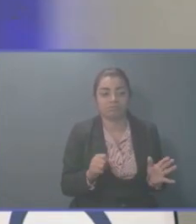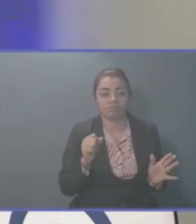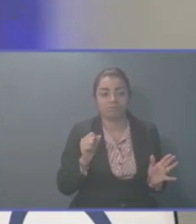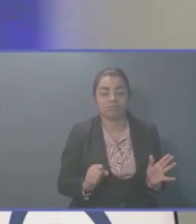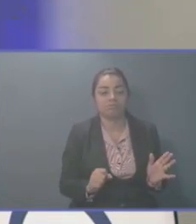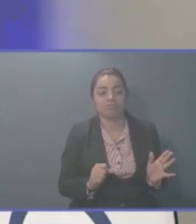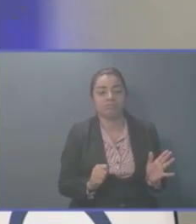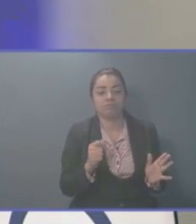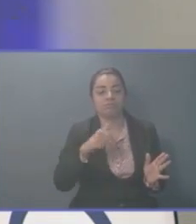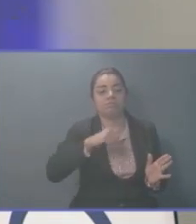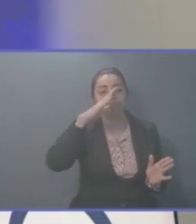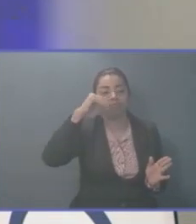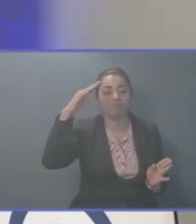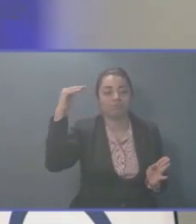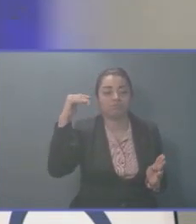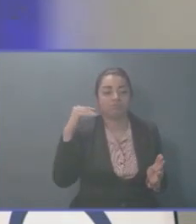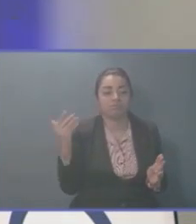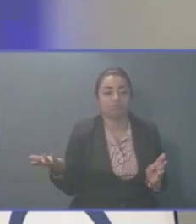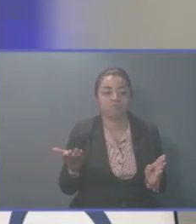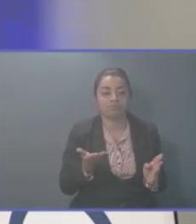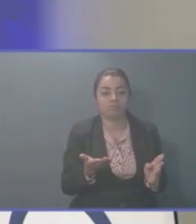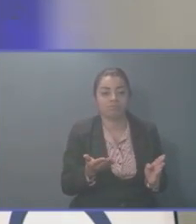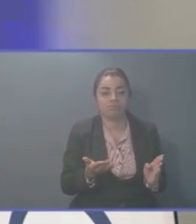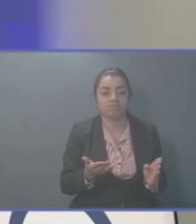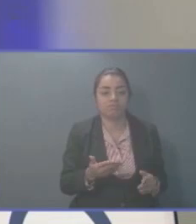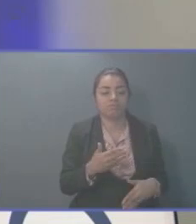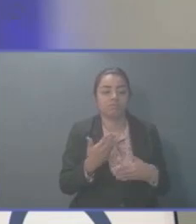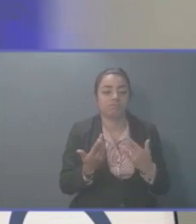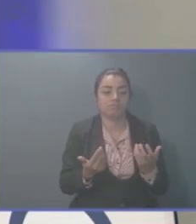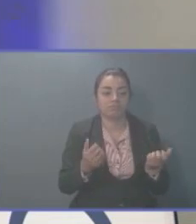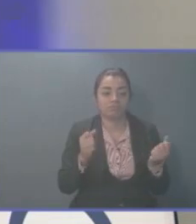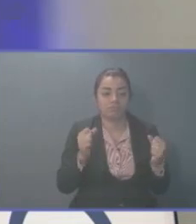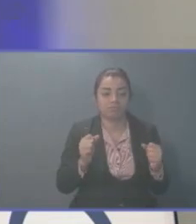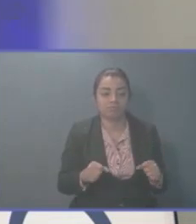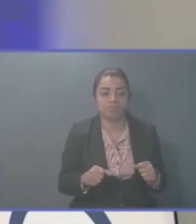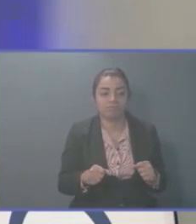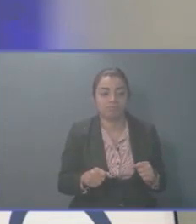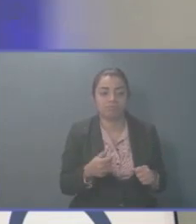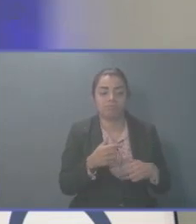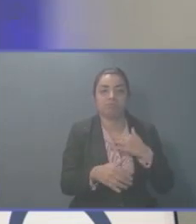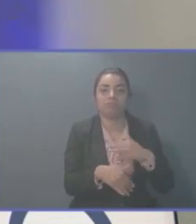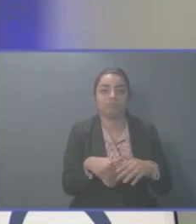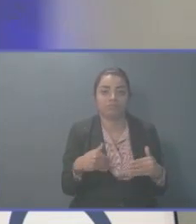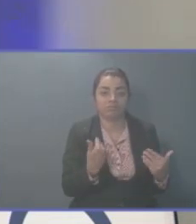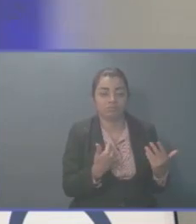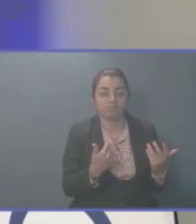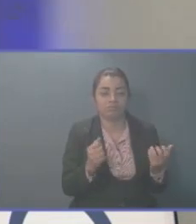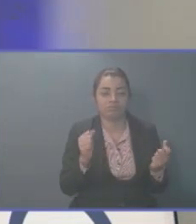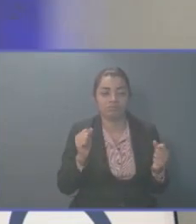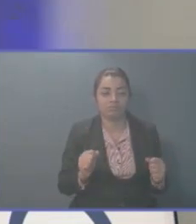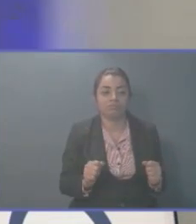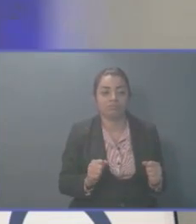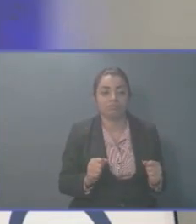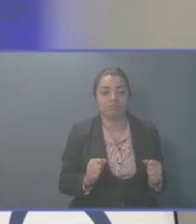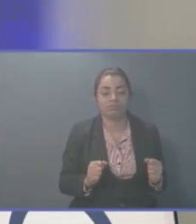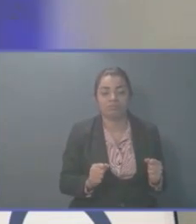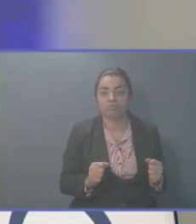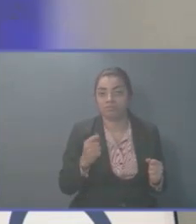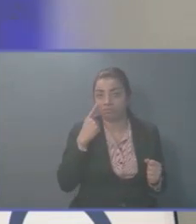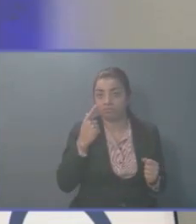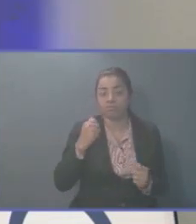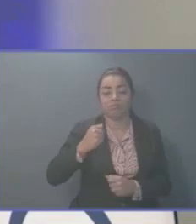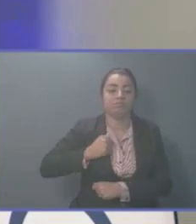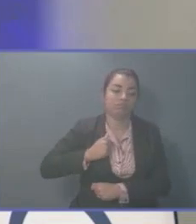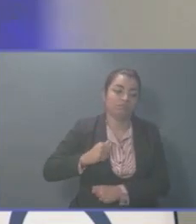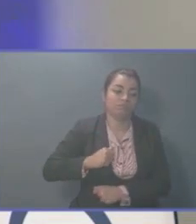favorables para el país, haya sido el centro o lo que se haya utilizado para llevar a cabo acciones como la